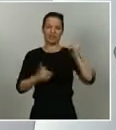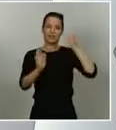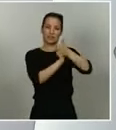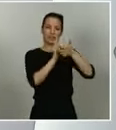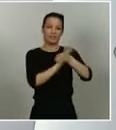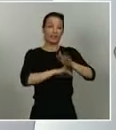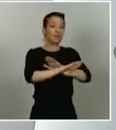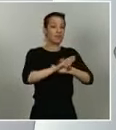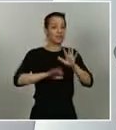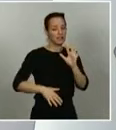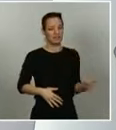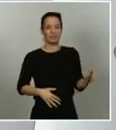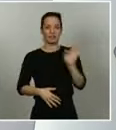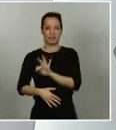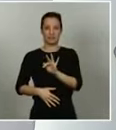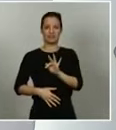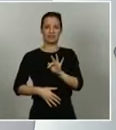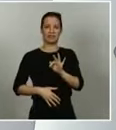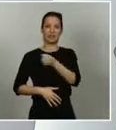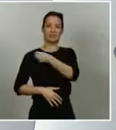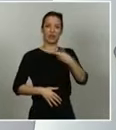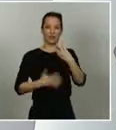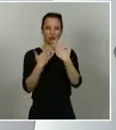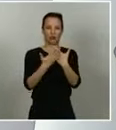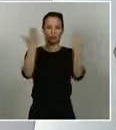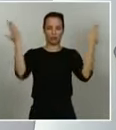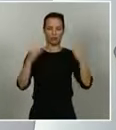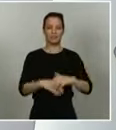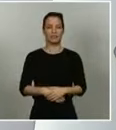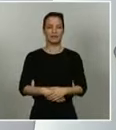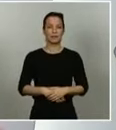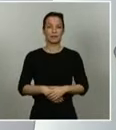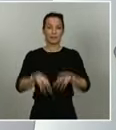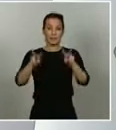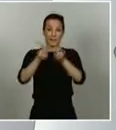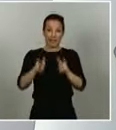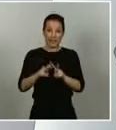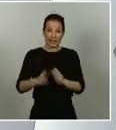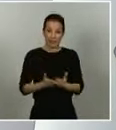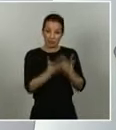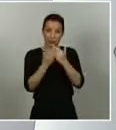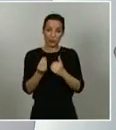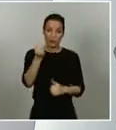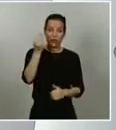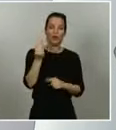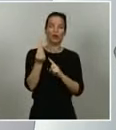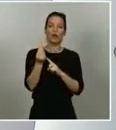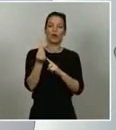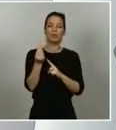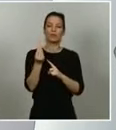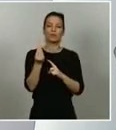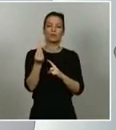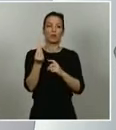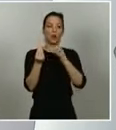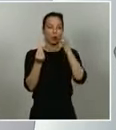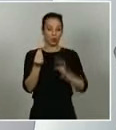estos resultados preliminares ante todos ustedes. Es un estudio que, justo declarado el estado de alarma el